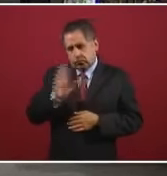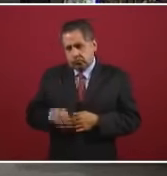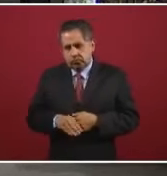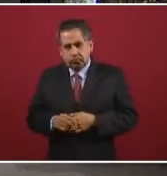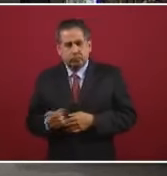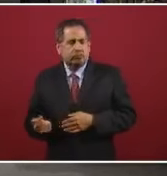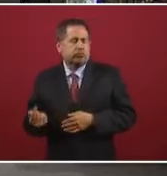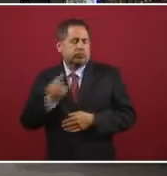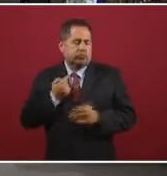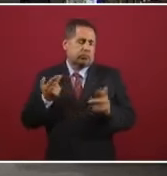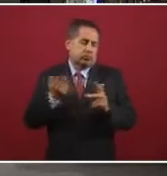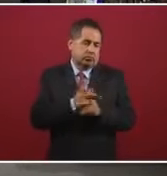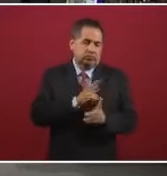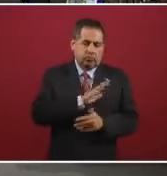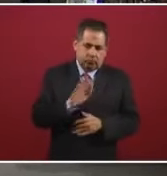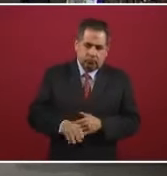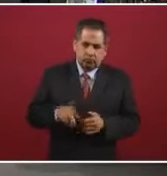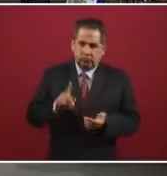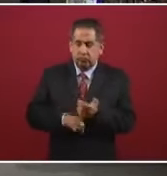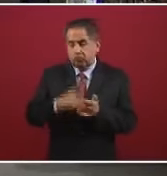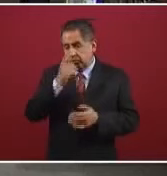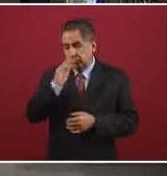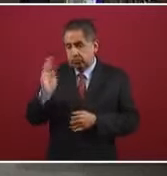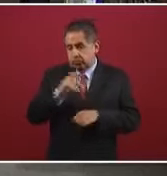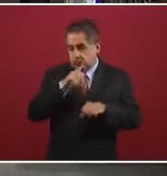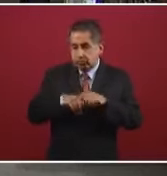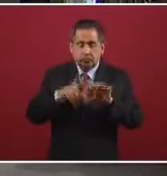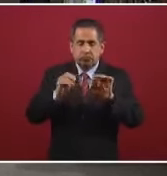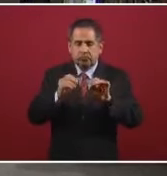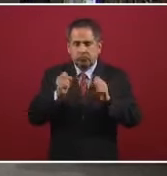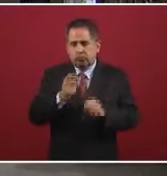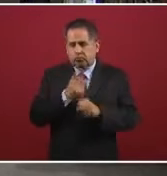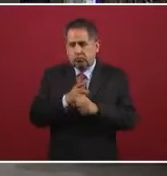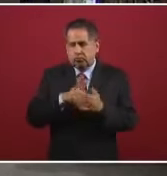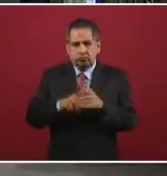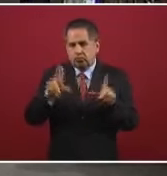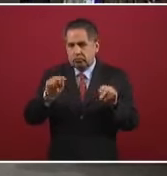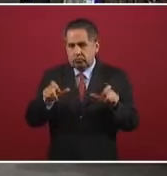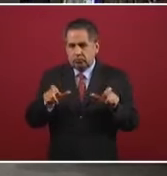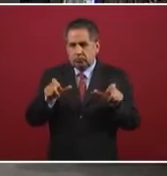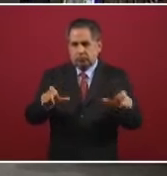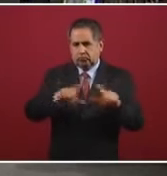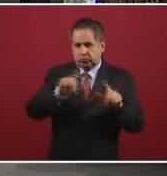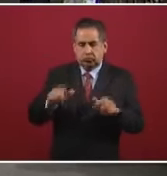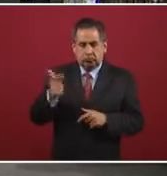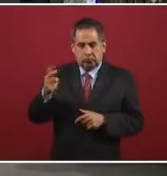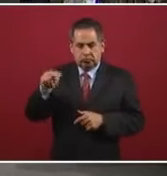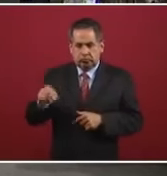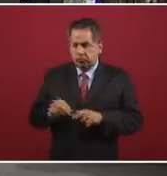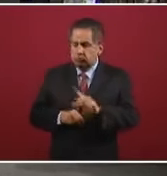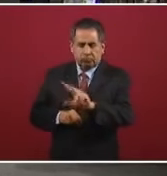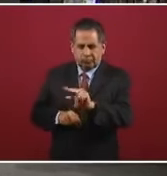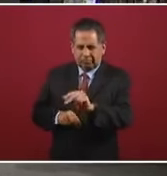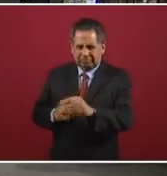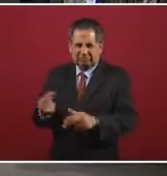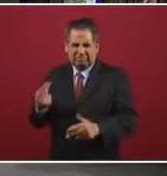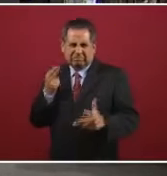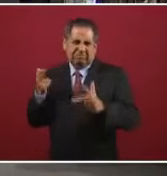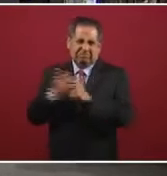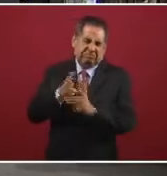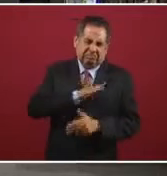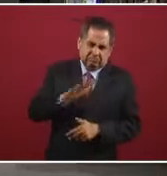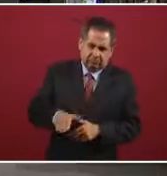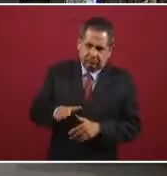asesinados por la Policía Federal o por elementos de seguridad pública, no por la Guardia Nacional. No es cierto. ¿Asesinados? Bueno, no